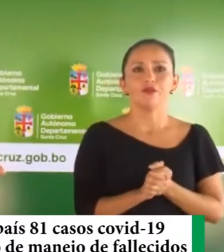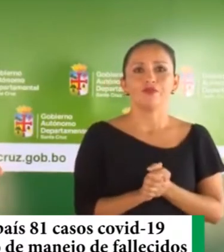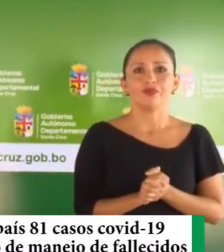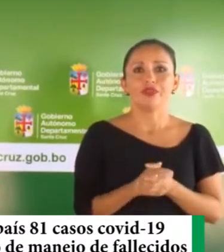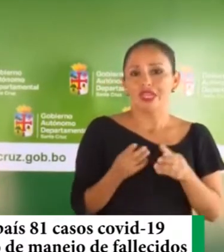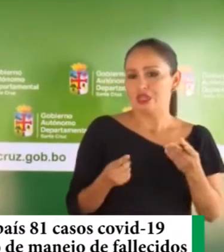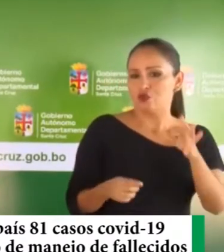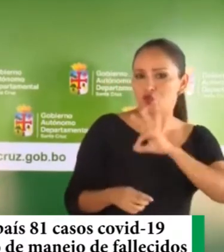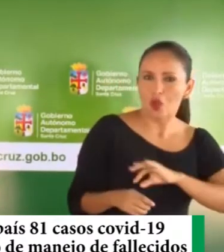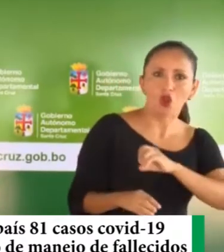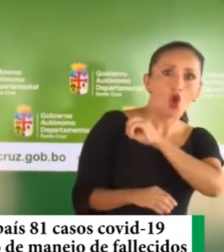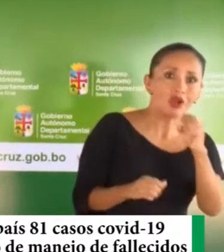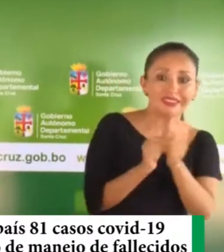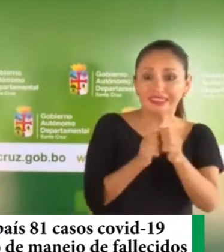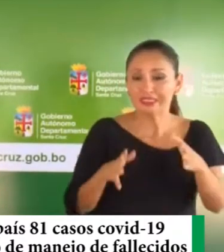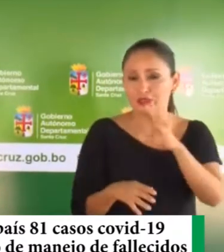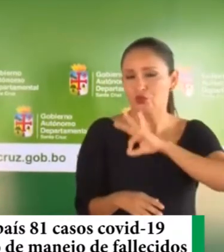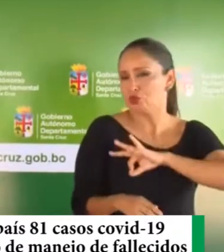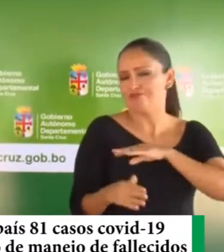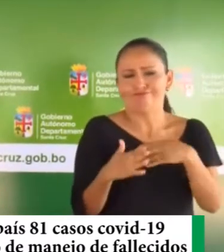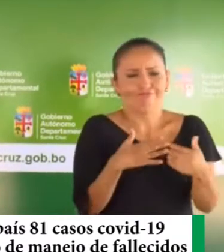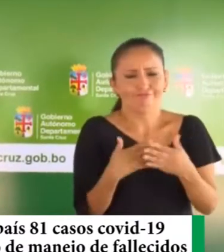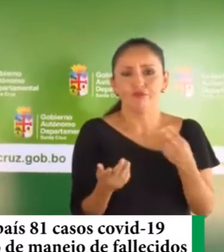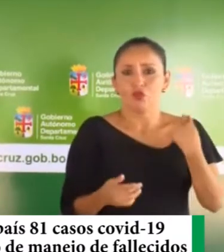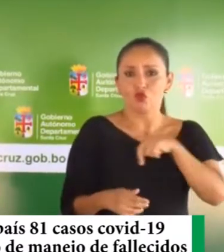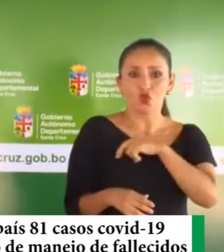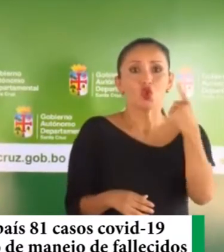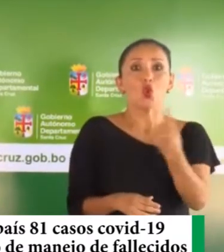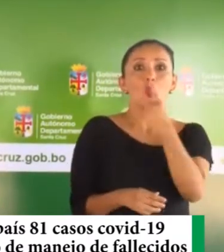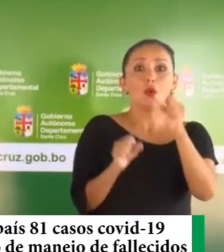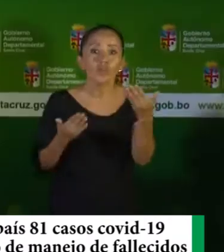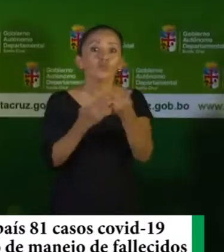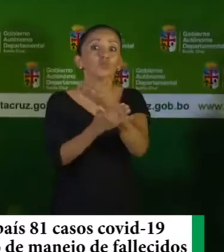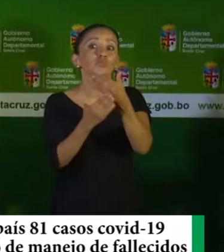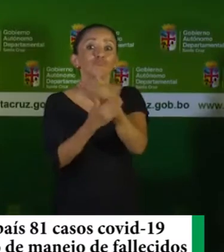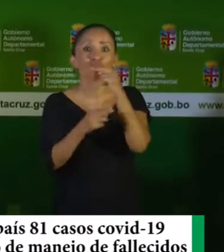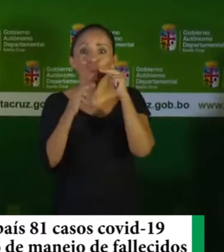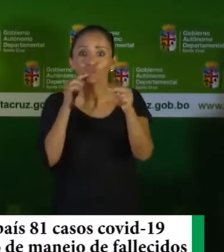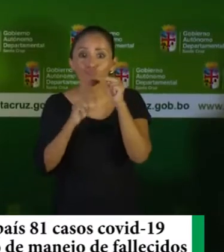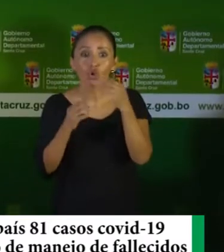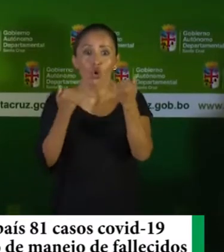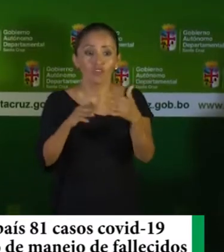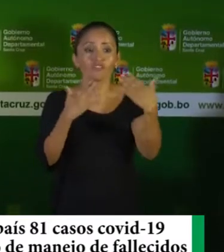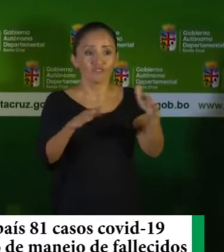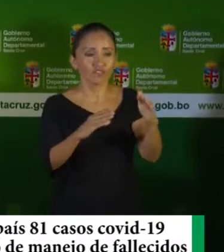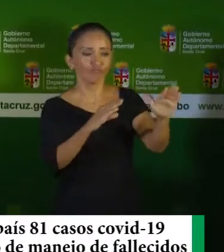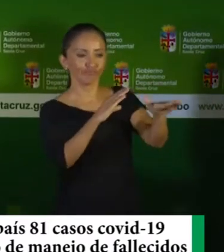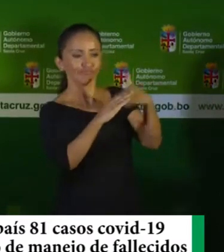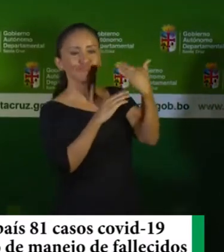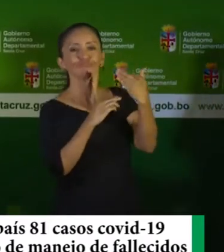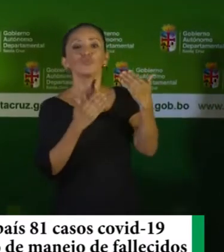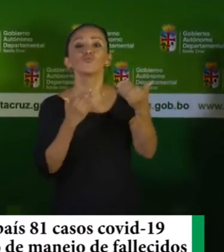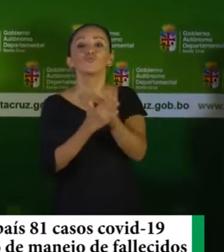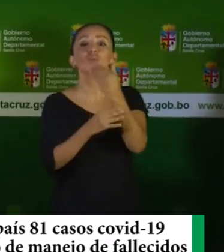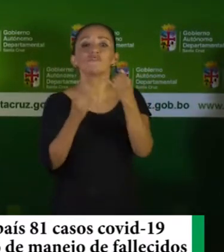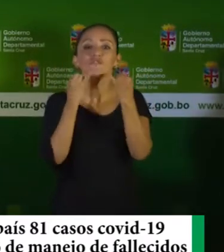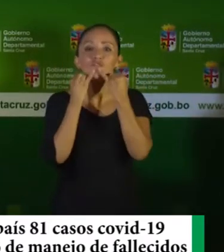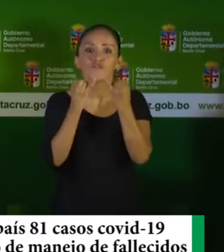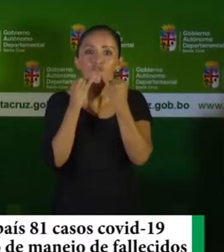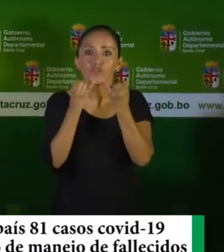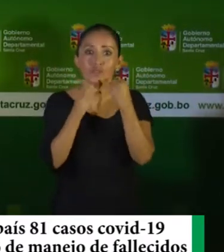Remunerados o no remunerados, somos nosotros los únicos que podemos atender. Hoy día ya hemos recibido el reporte de los nuevos casos,